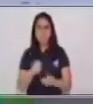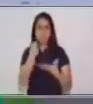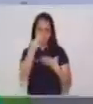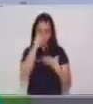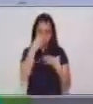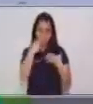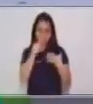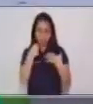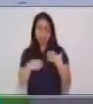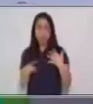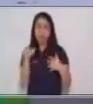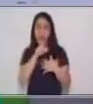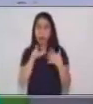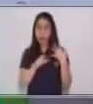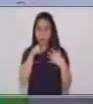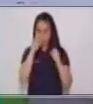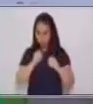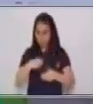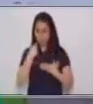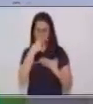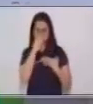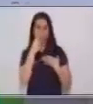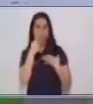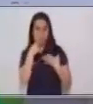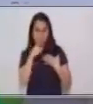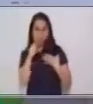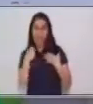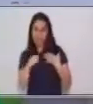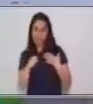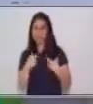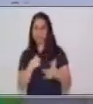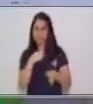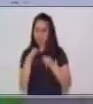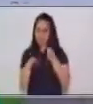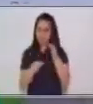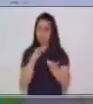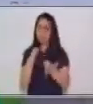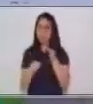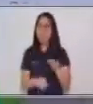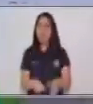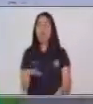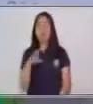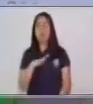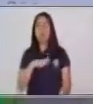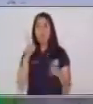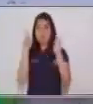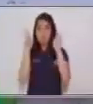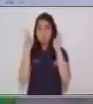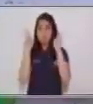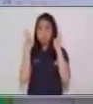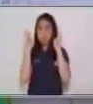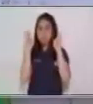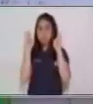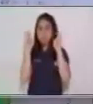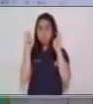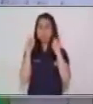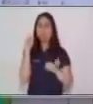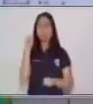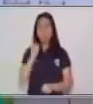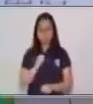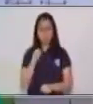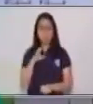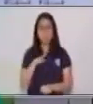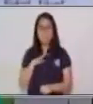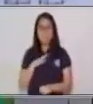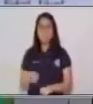hay 1, 2, 3, 4, aquí hay otros 4 y aquí hay otros 4. Quiere decir que este poema tiene 12 versos.